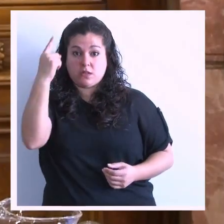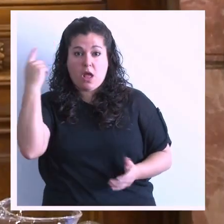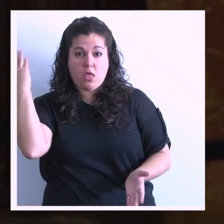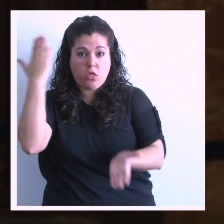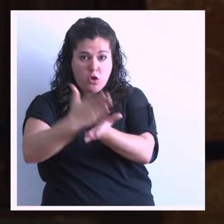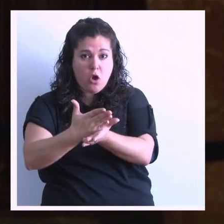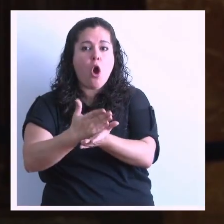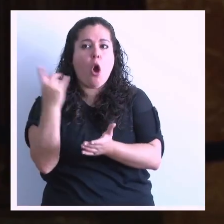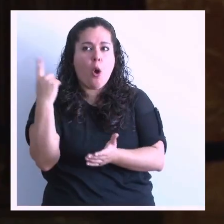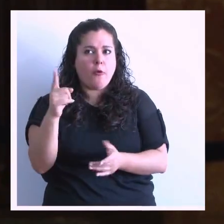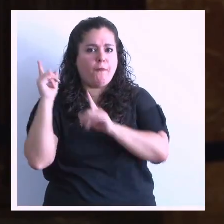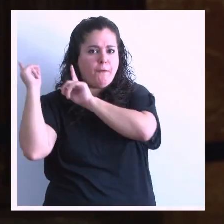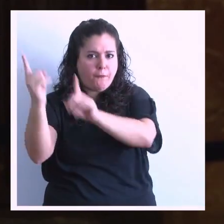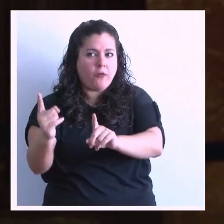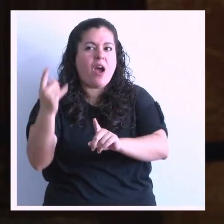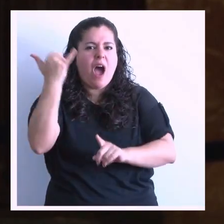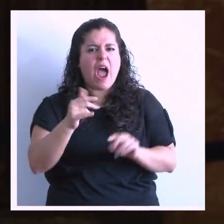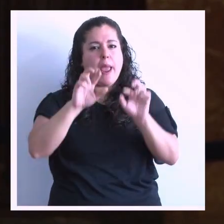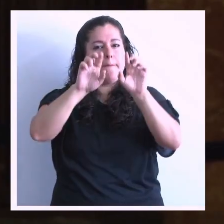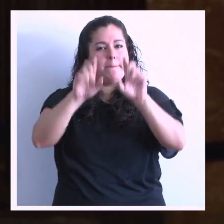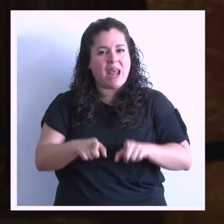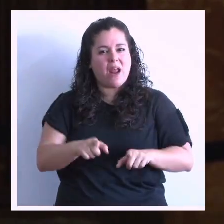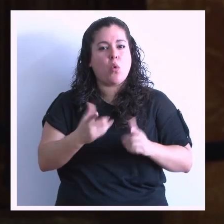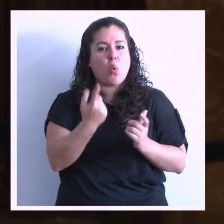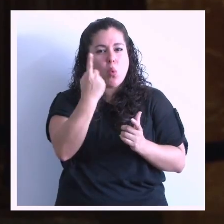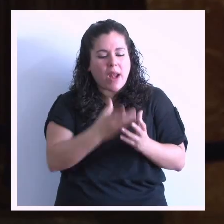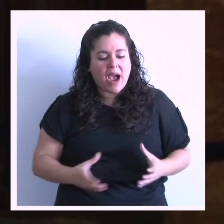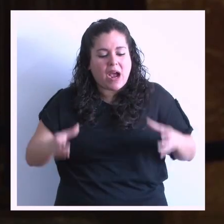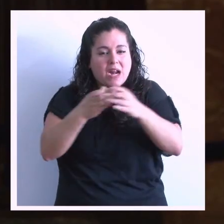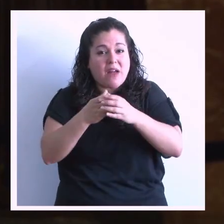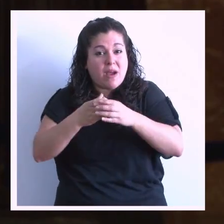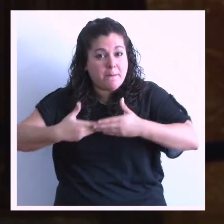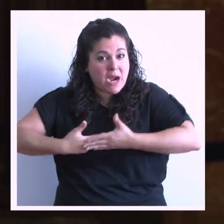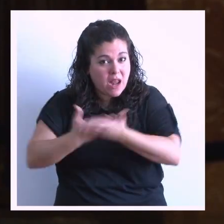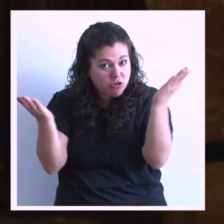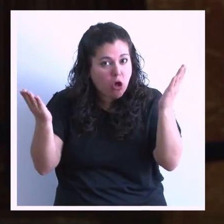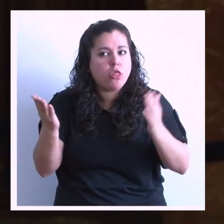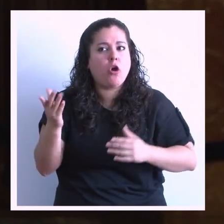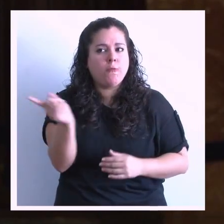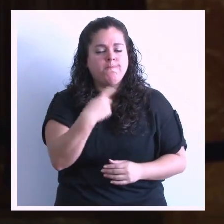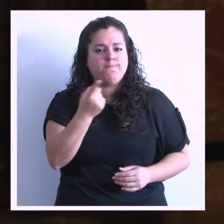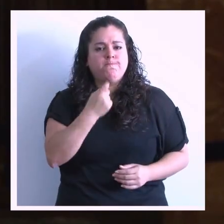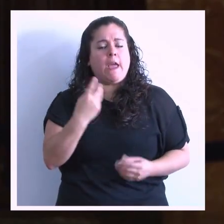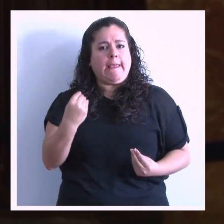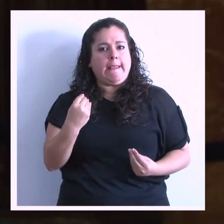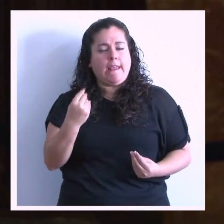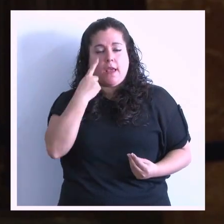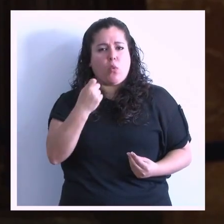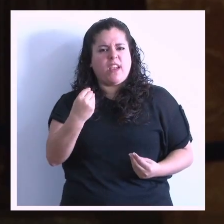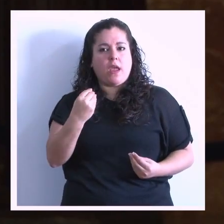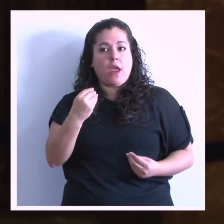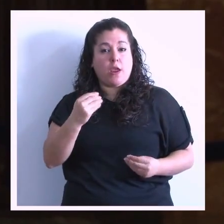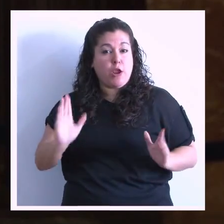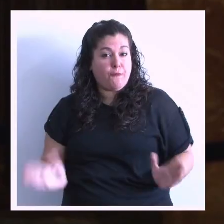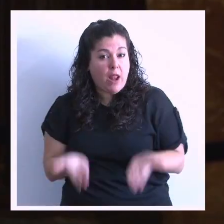social. Entonces decimos, bueno, la mejor manera de que esto no suceda es que exista un control, ya